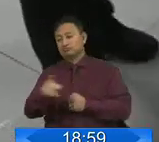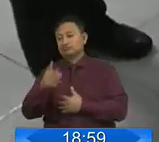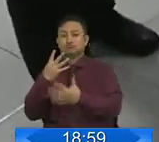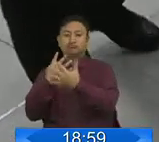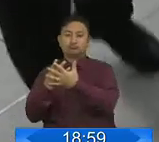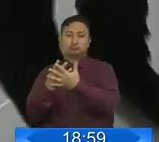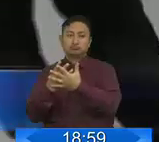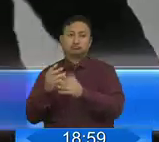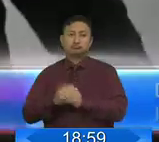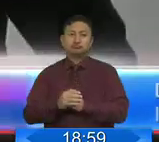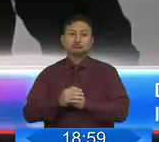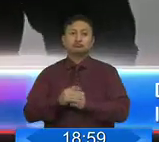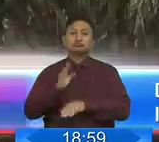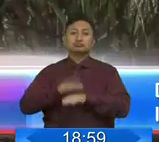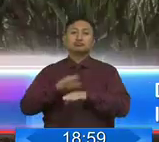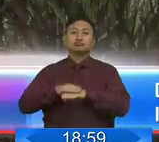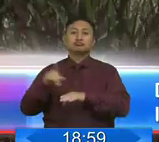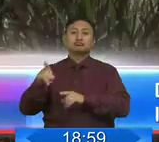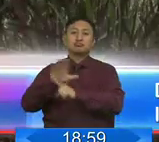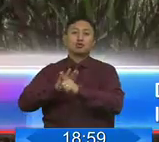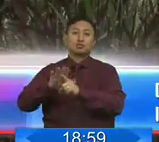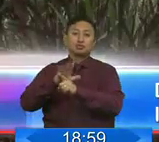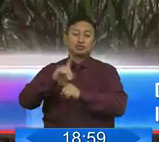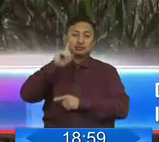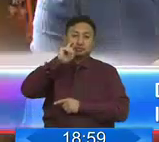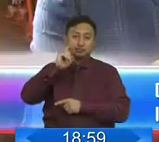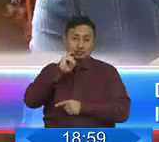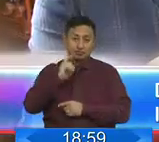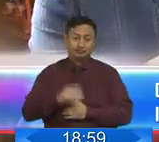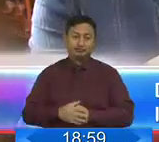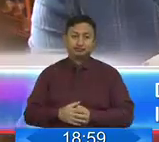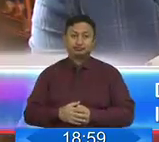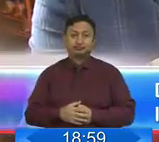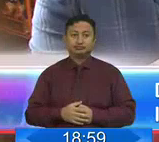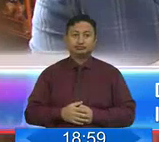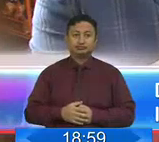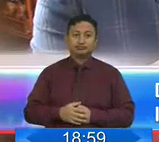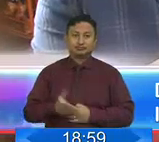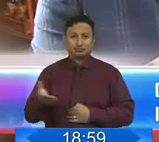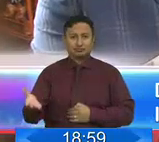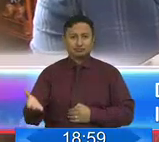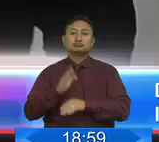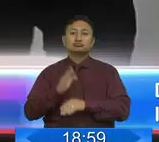el sacerdote por el presunto delito de atentado al pudor. Nadie se imagina ese tipo de